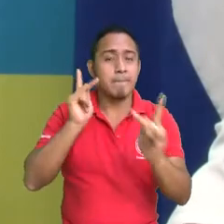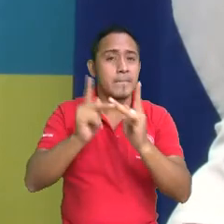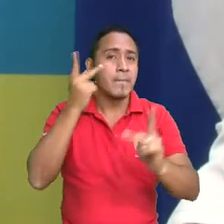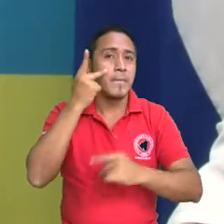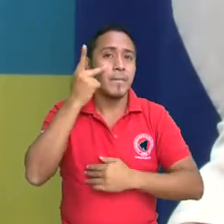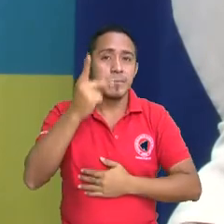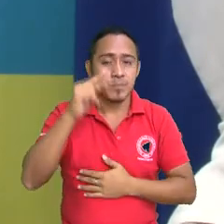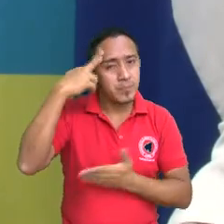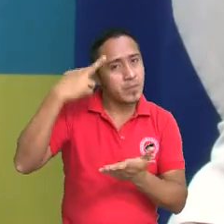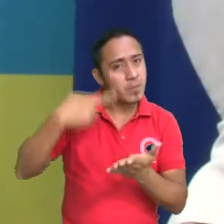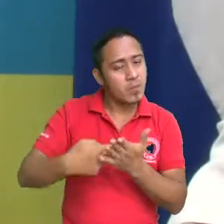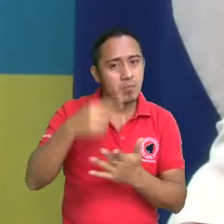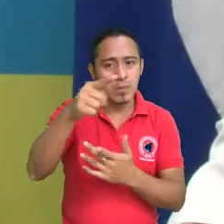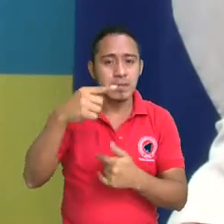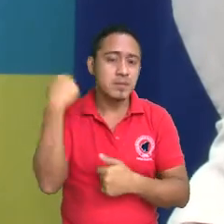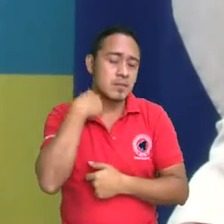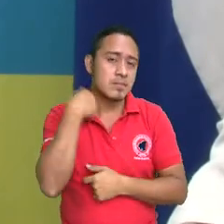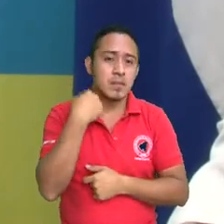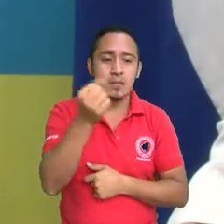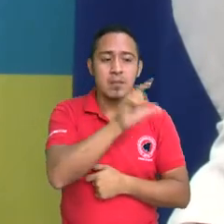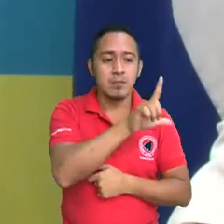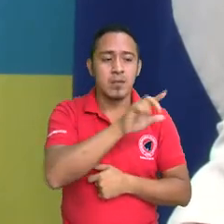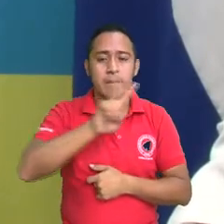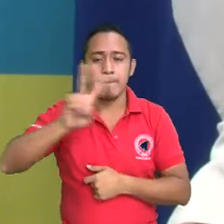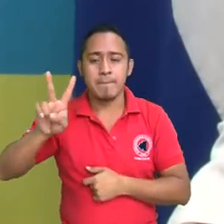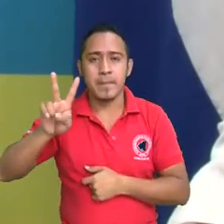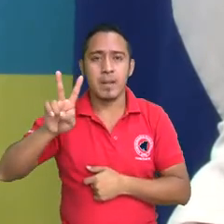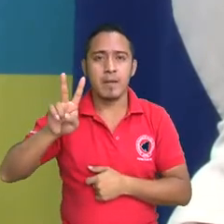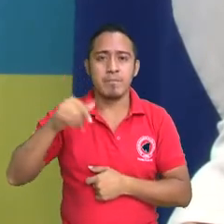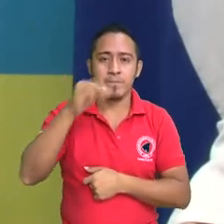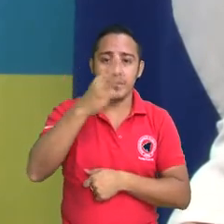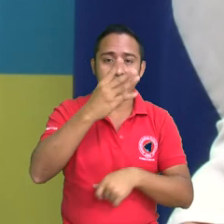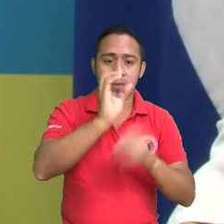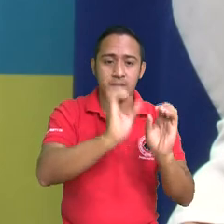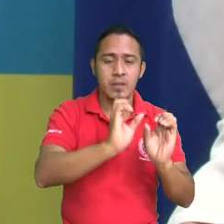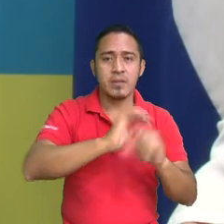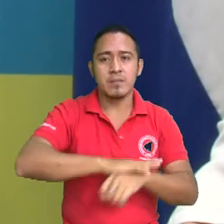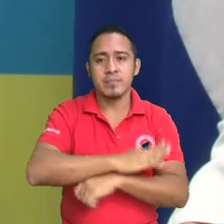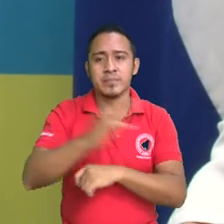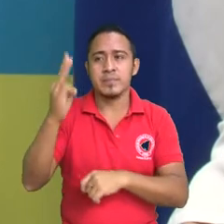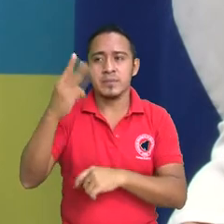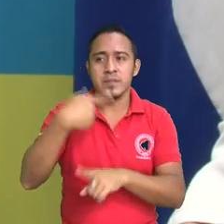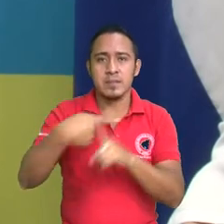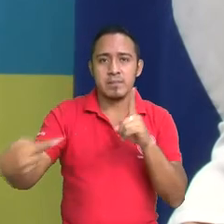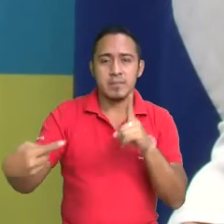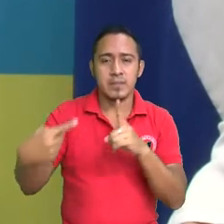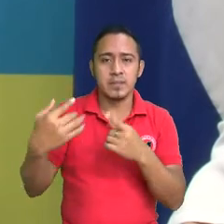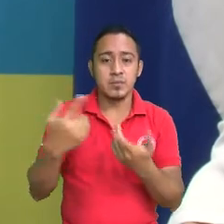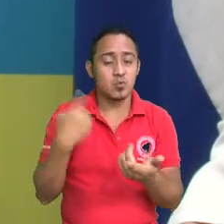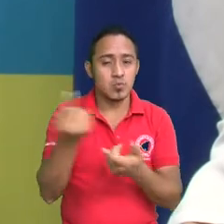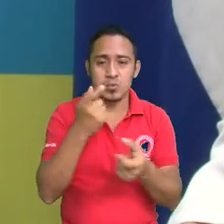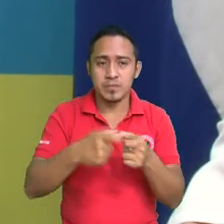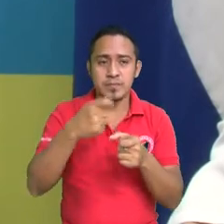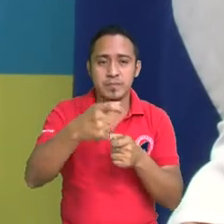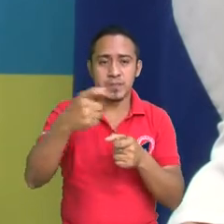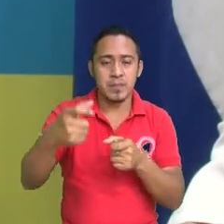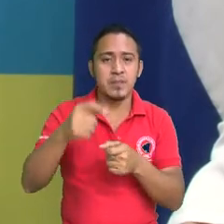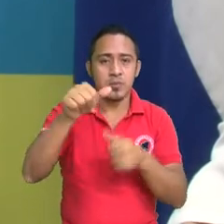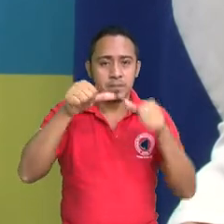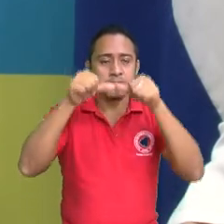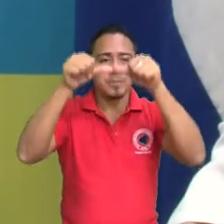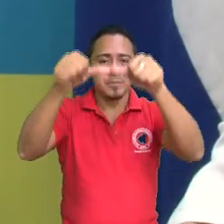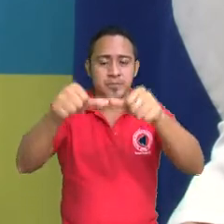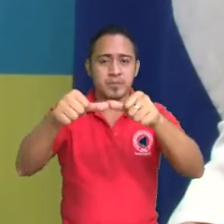sintonía. Recuerde, usted nos encuentra de lunes a viernes en horario de 3 de la tarde a 3:30. Me resta invitarle a que